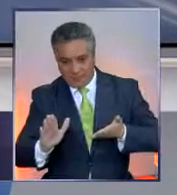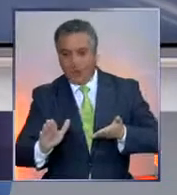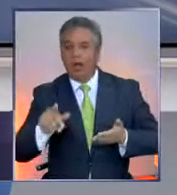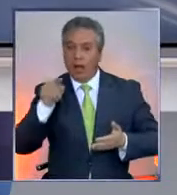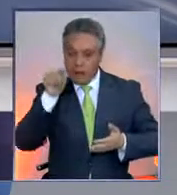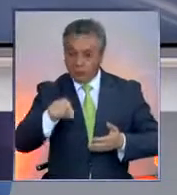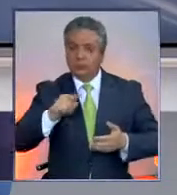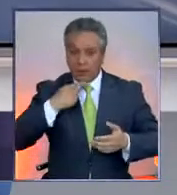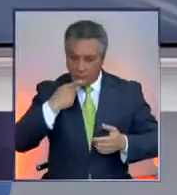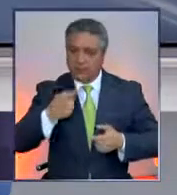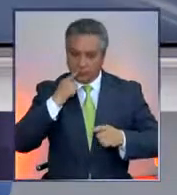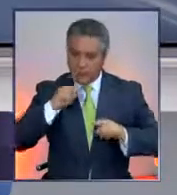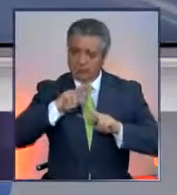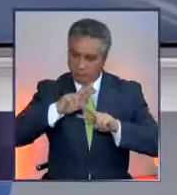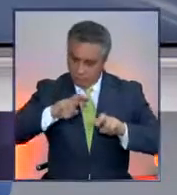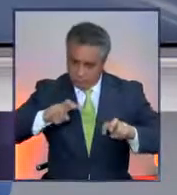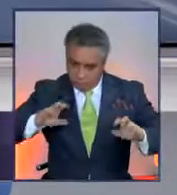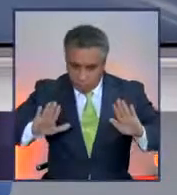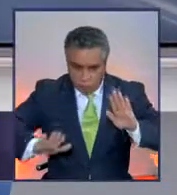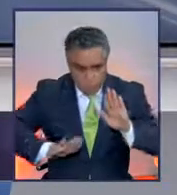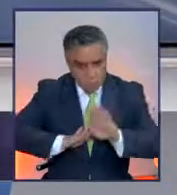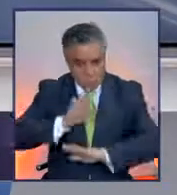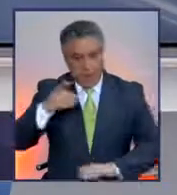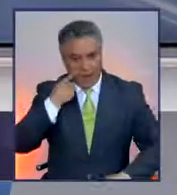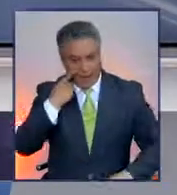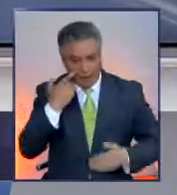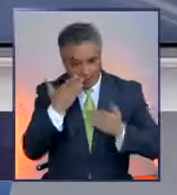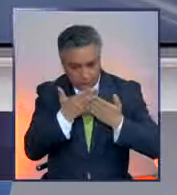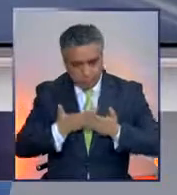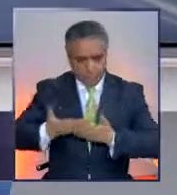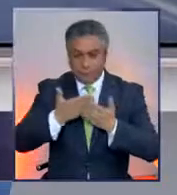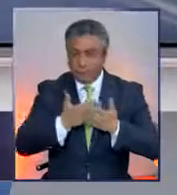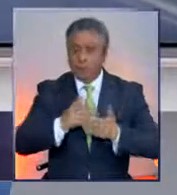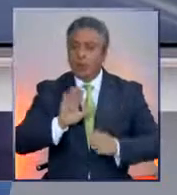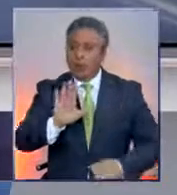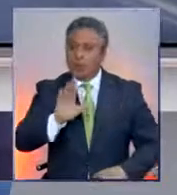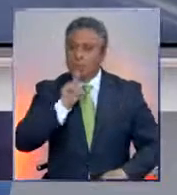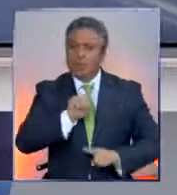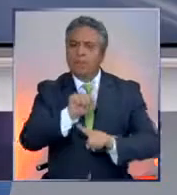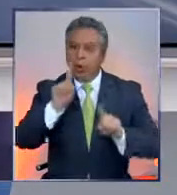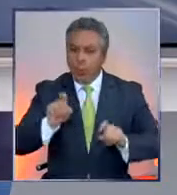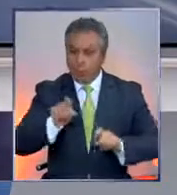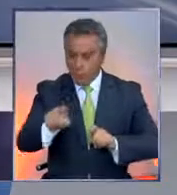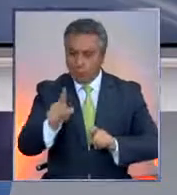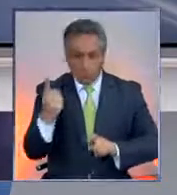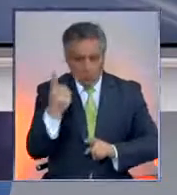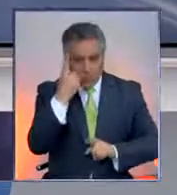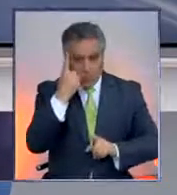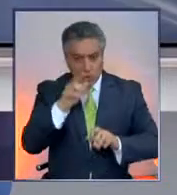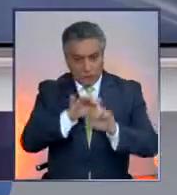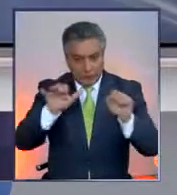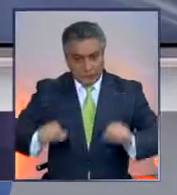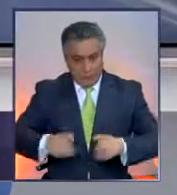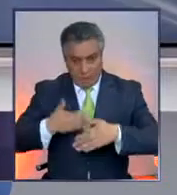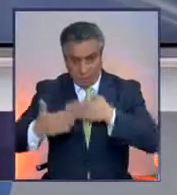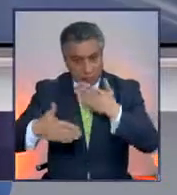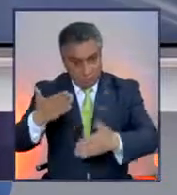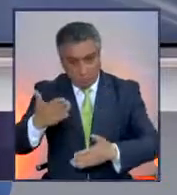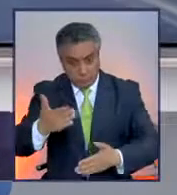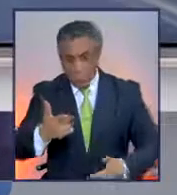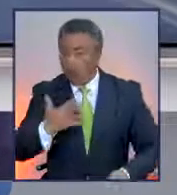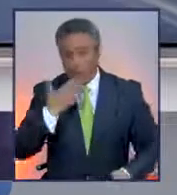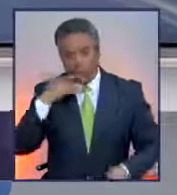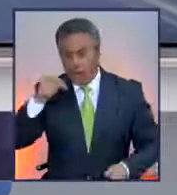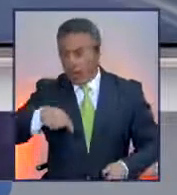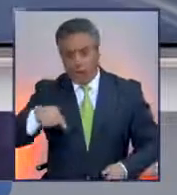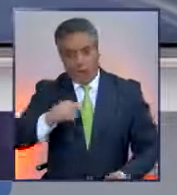análisis cuidadoso. ¿Y se avanza hacia un solo sistema? Bueno, no se habla de terminar con el sistema que